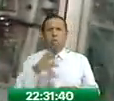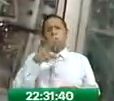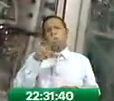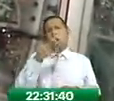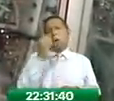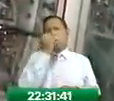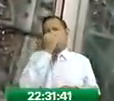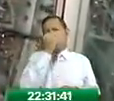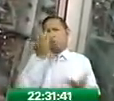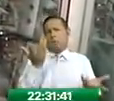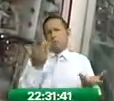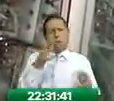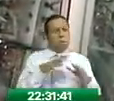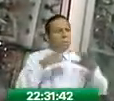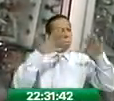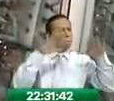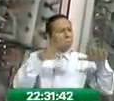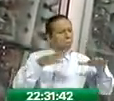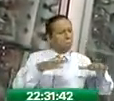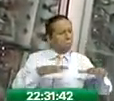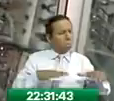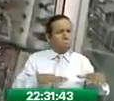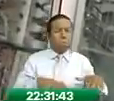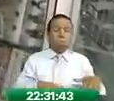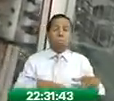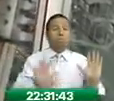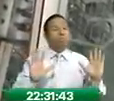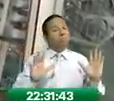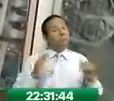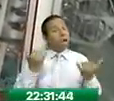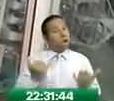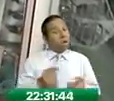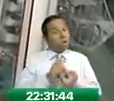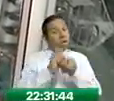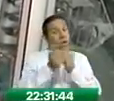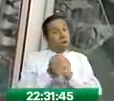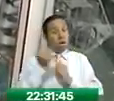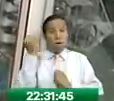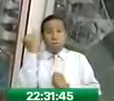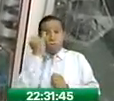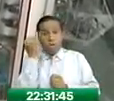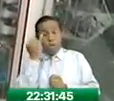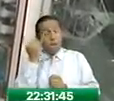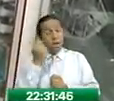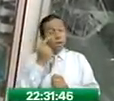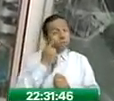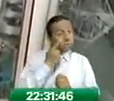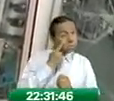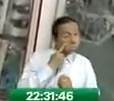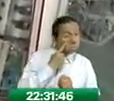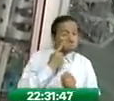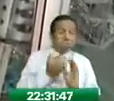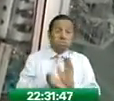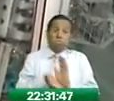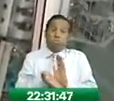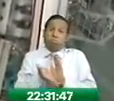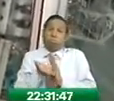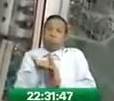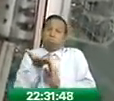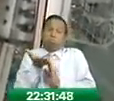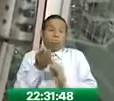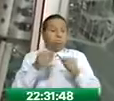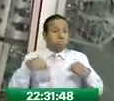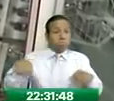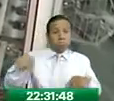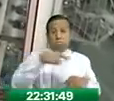el mantenimiento amarillo sí hemos estado un poco bajo. Y con lo que ya estamos pasando a verde, esperamos que el incremento a nosotros, los